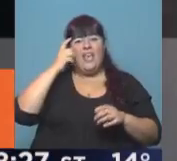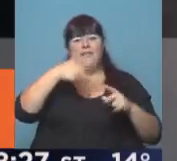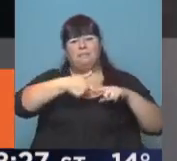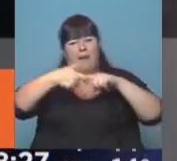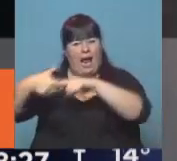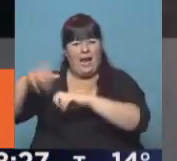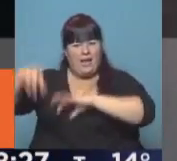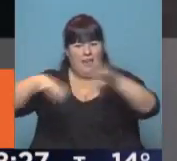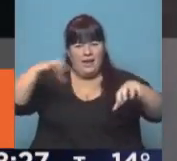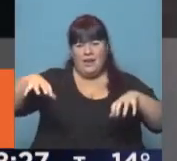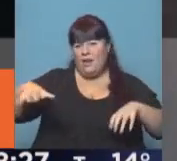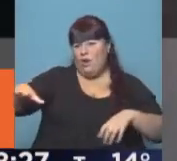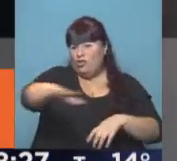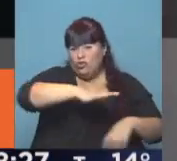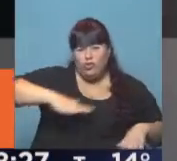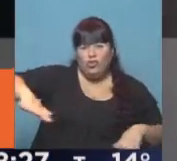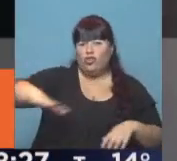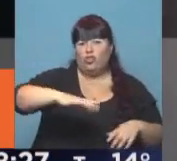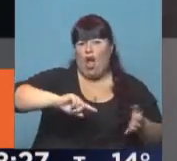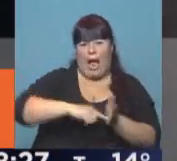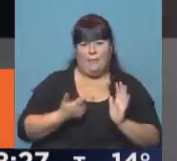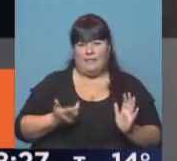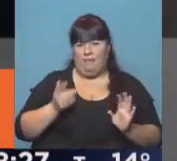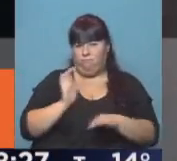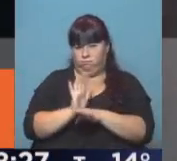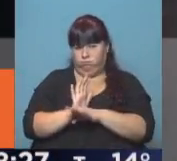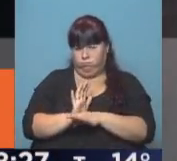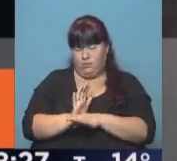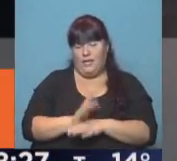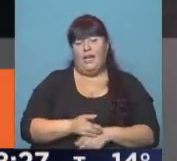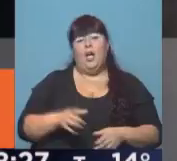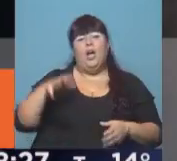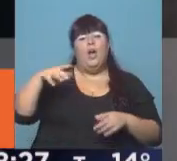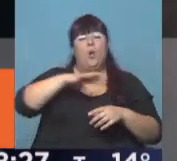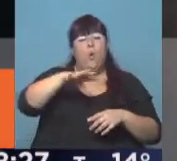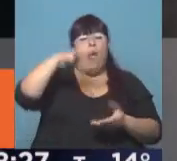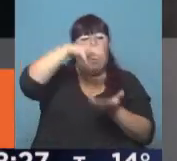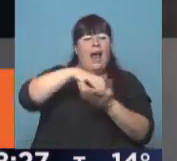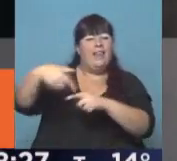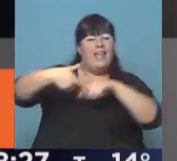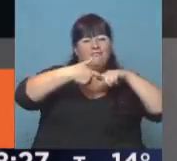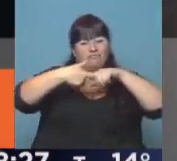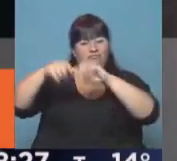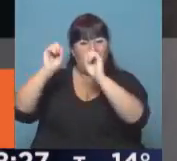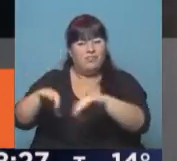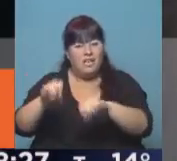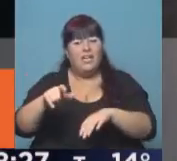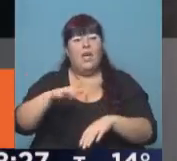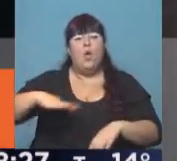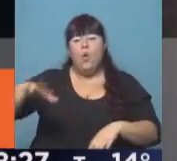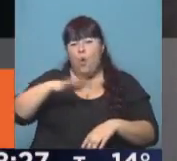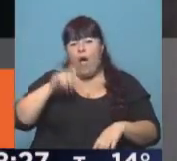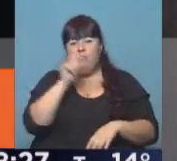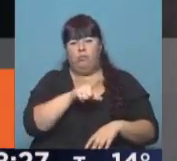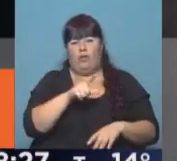acarreo prácticamente en toda la playa de acarreo se pretendían instalar en áreas que